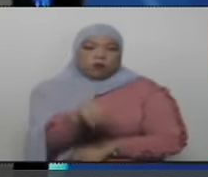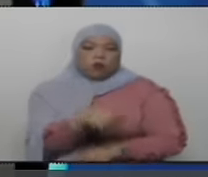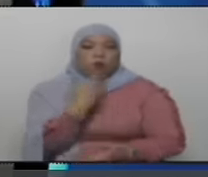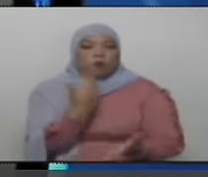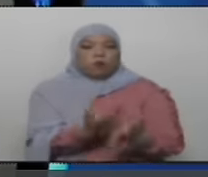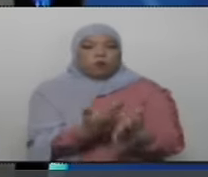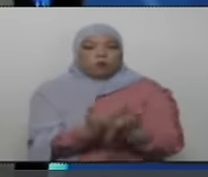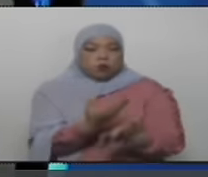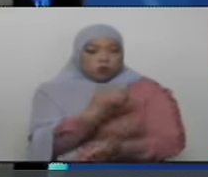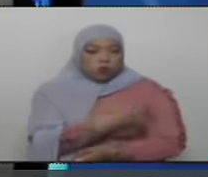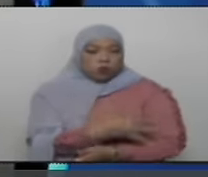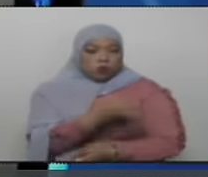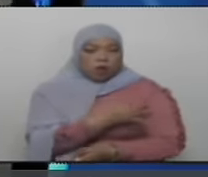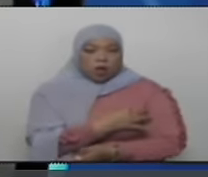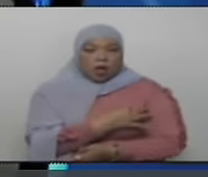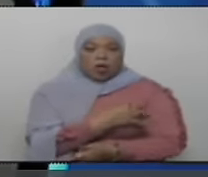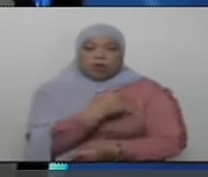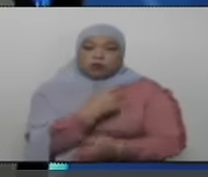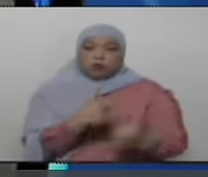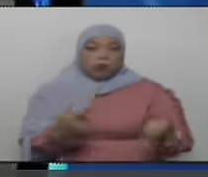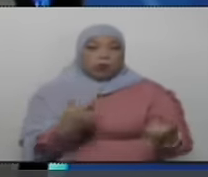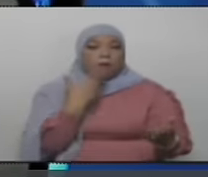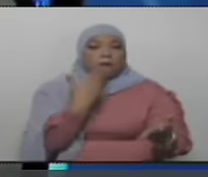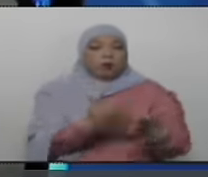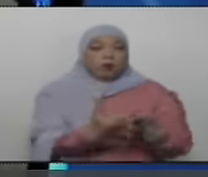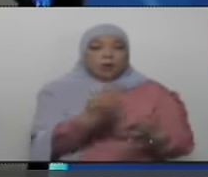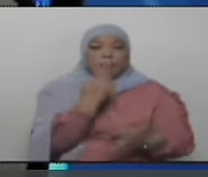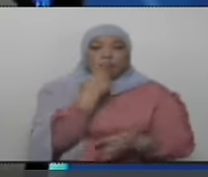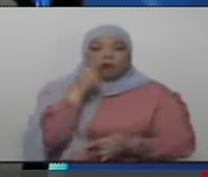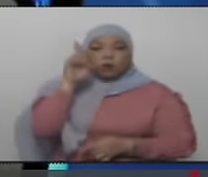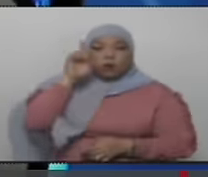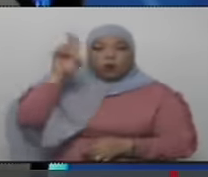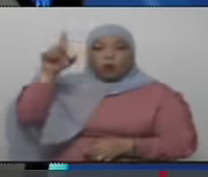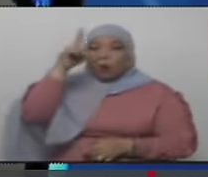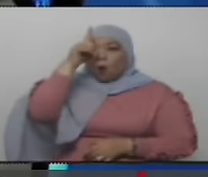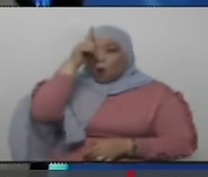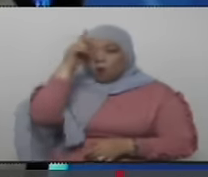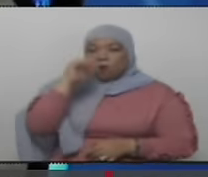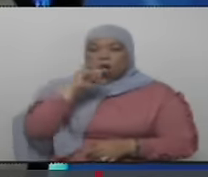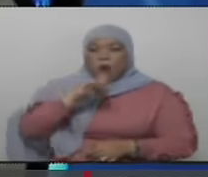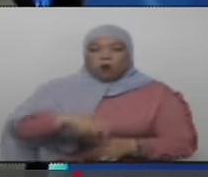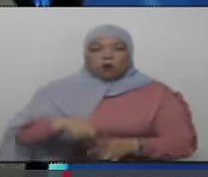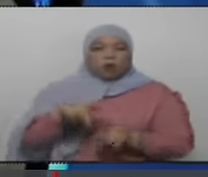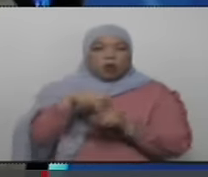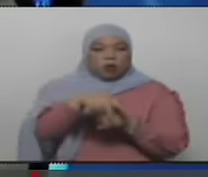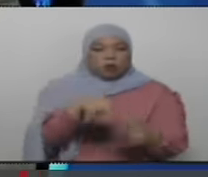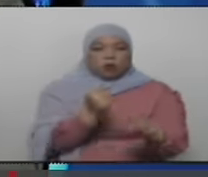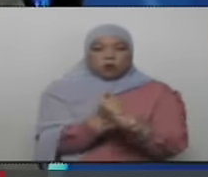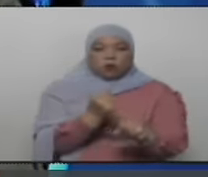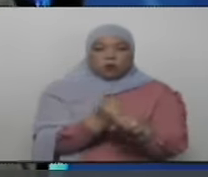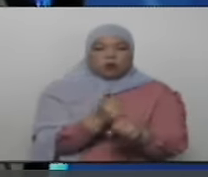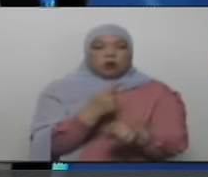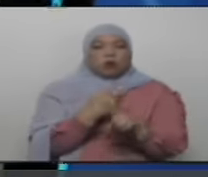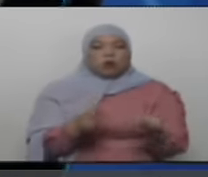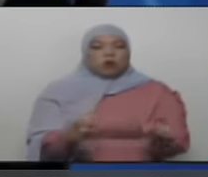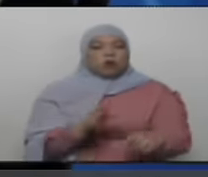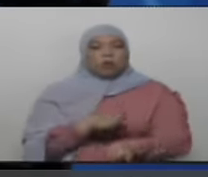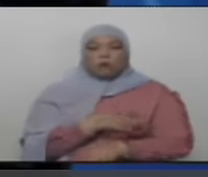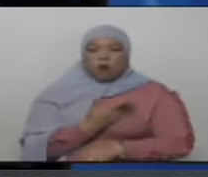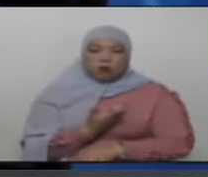proyecto fascista, nazi, lleno de odio, de venganza, pero no han